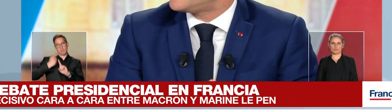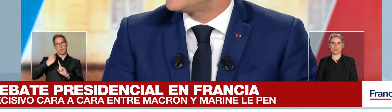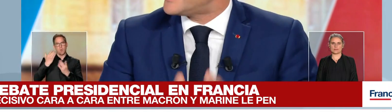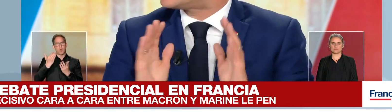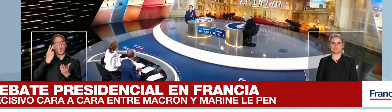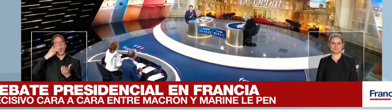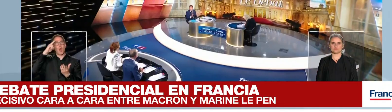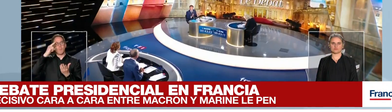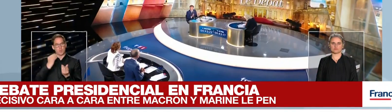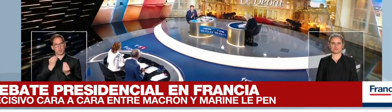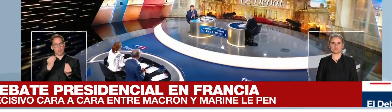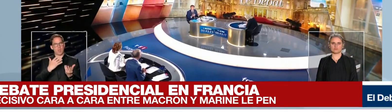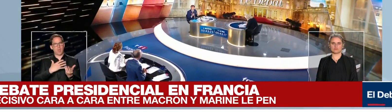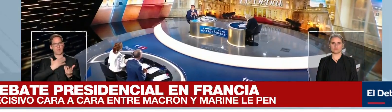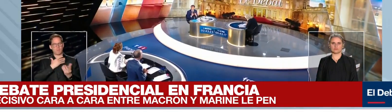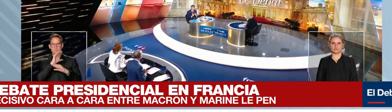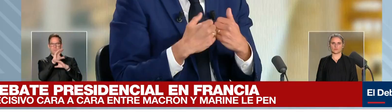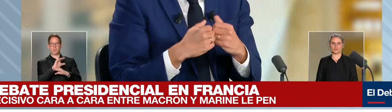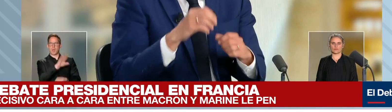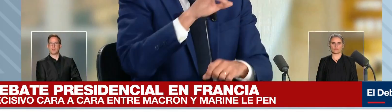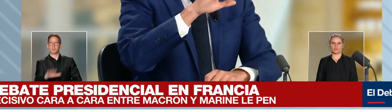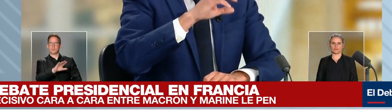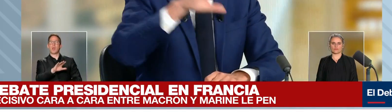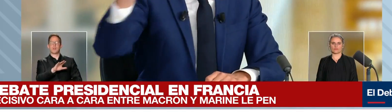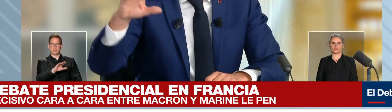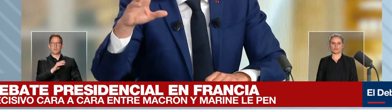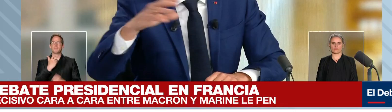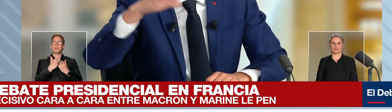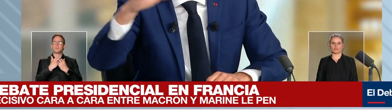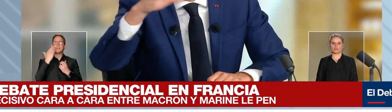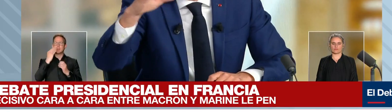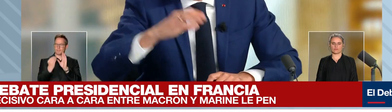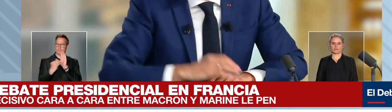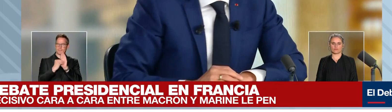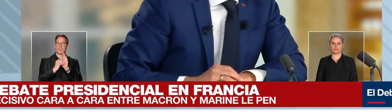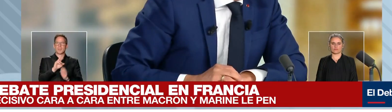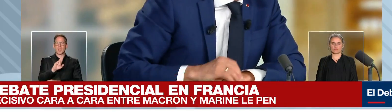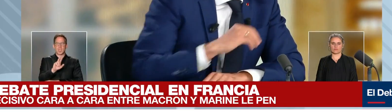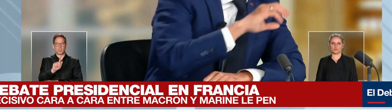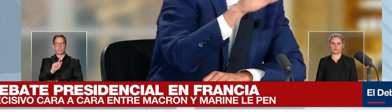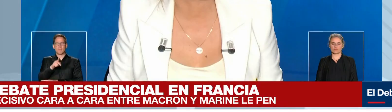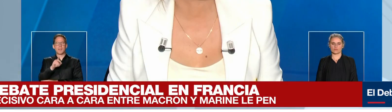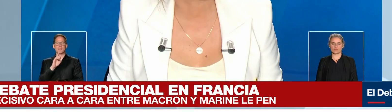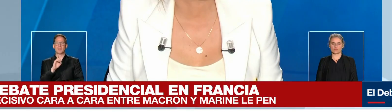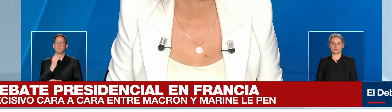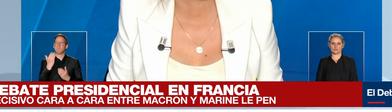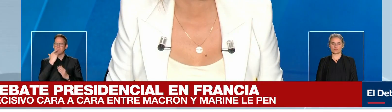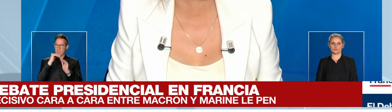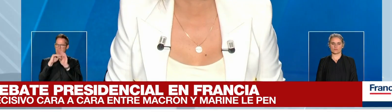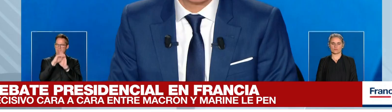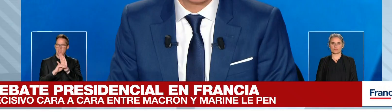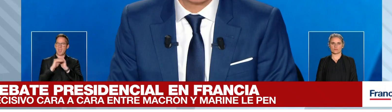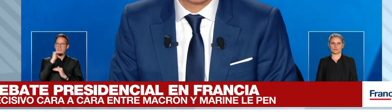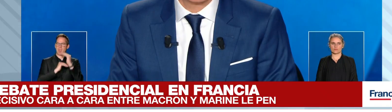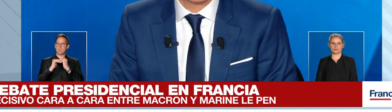ciudadanos. Europa también creó los primeros estándares para dar para nuestros datos individuales, el RGPD, que es el